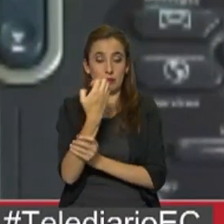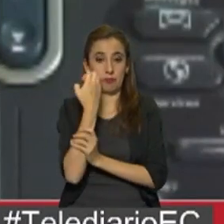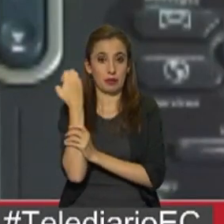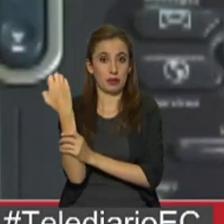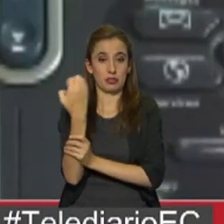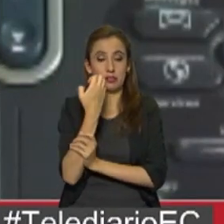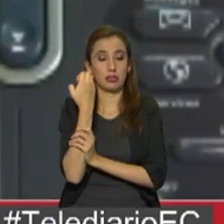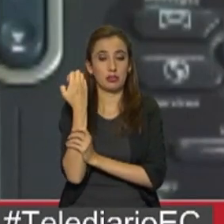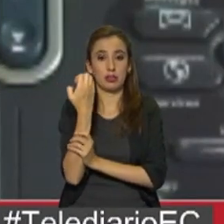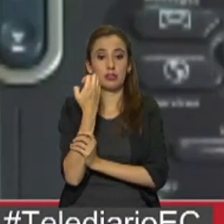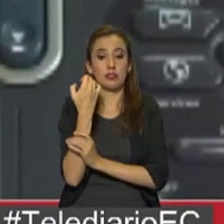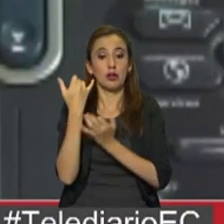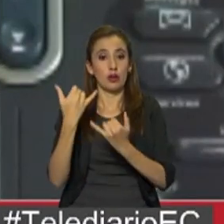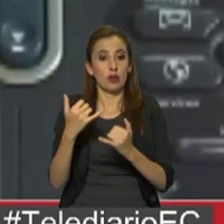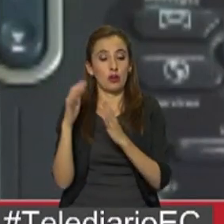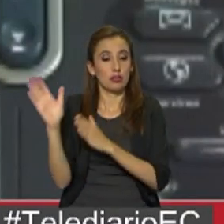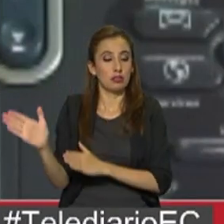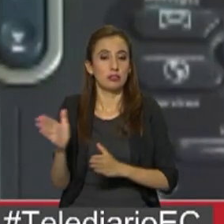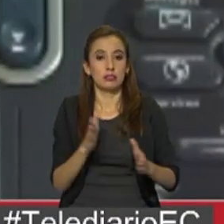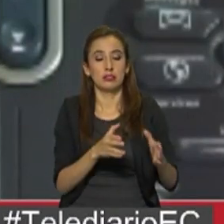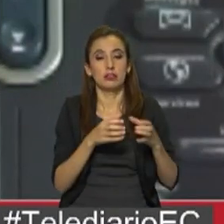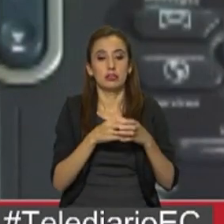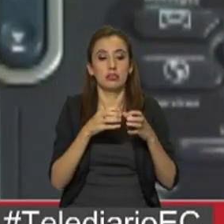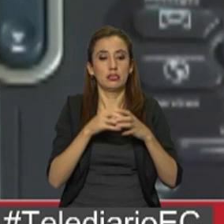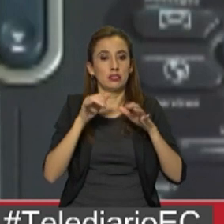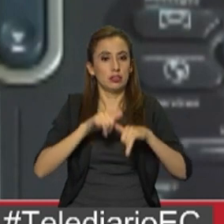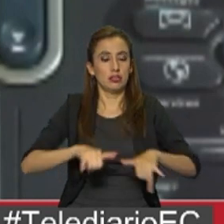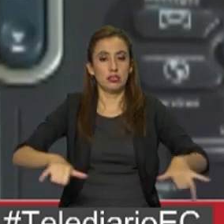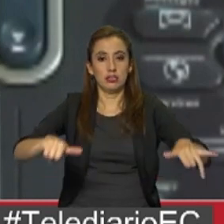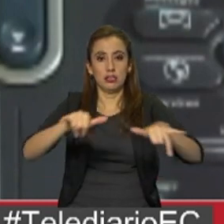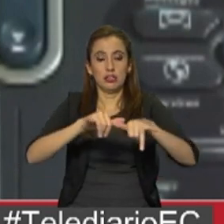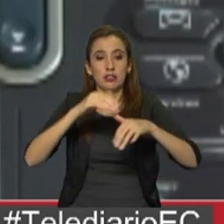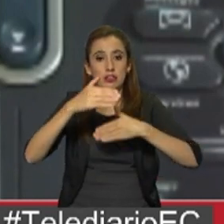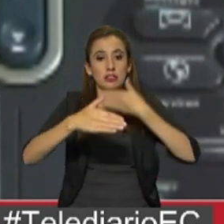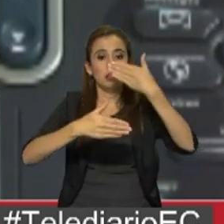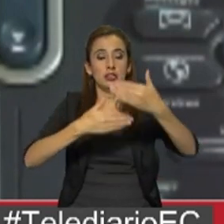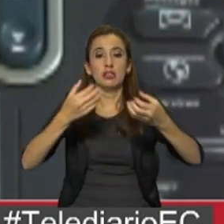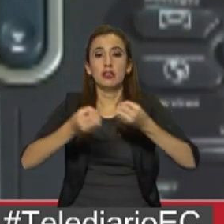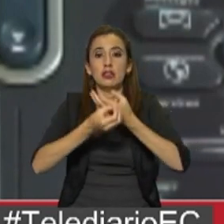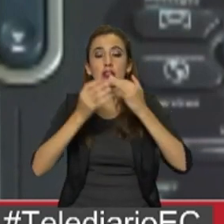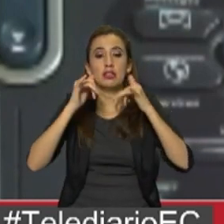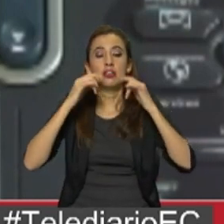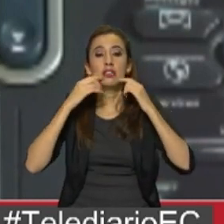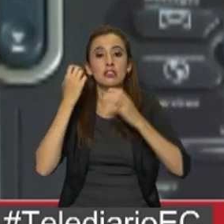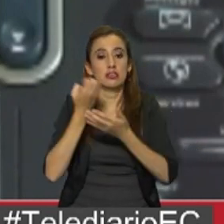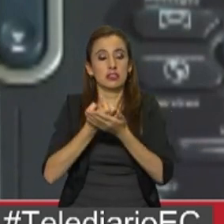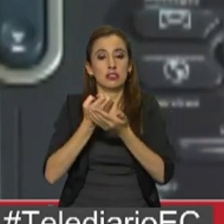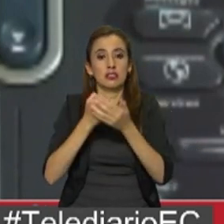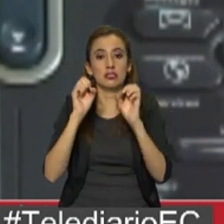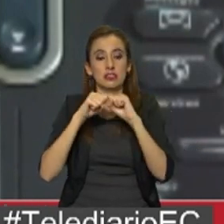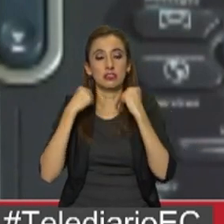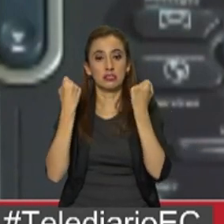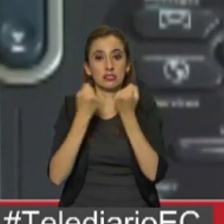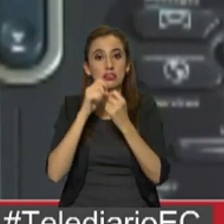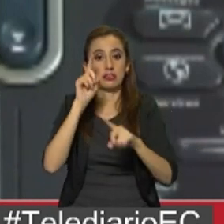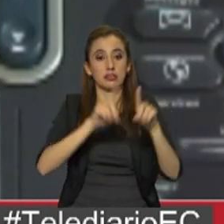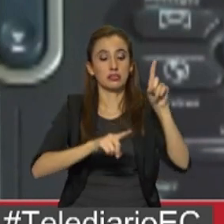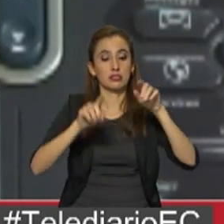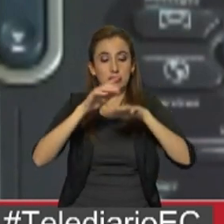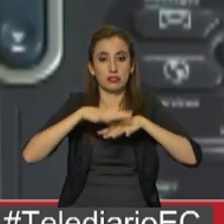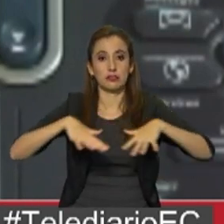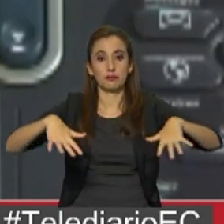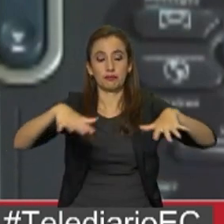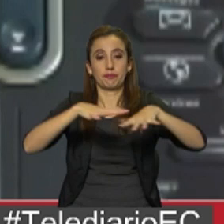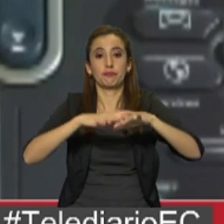de seguridad social que está comprometido no solamente la crisis de a nivel sanitario sino también económico y social tenemos que precautelar